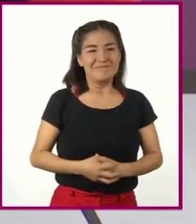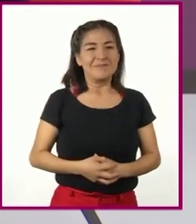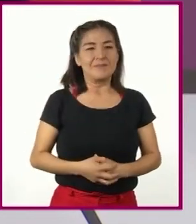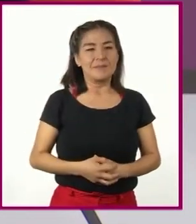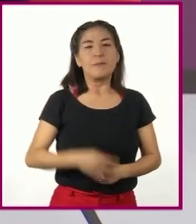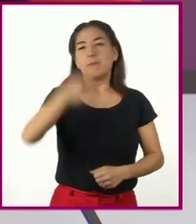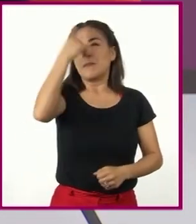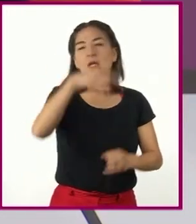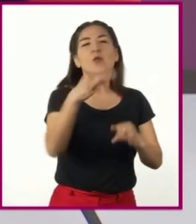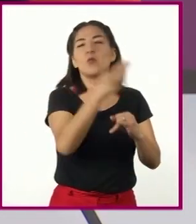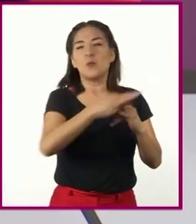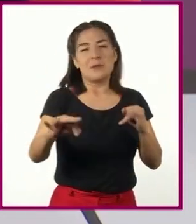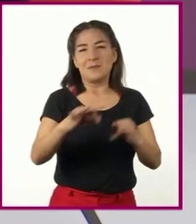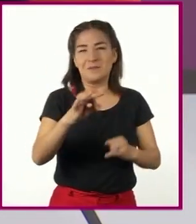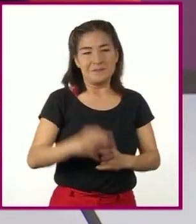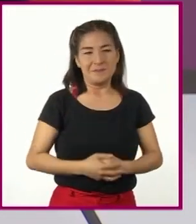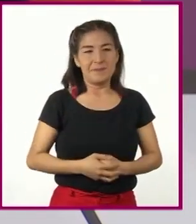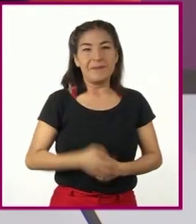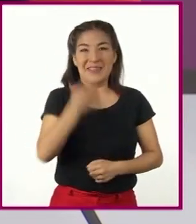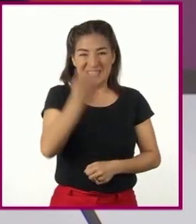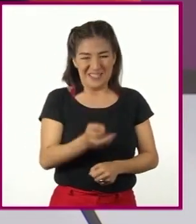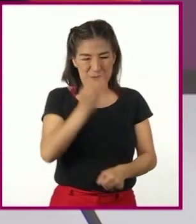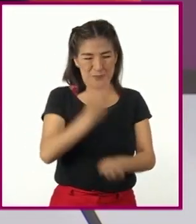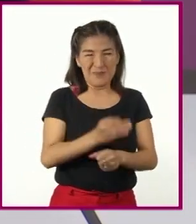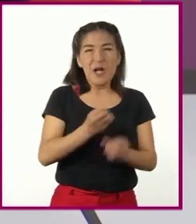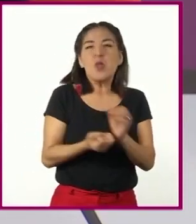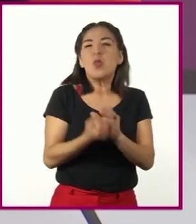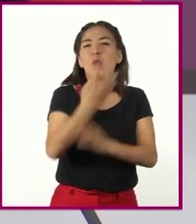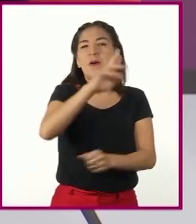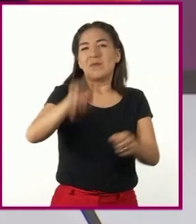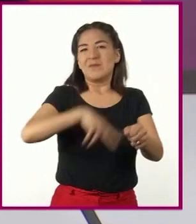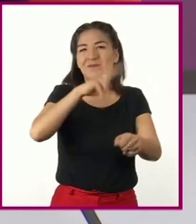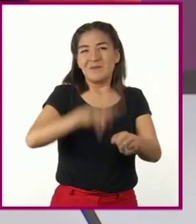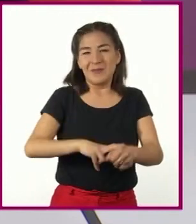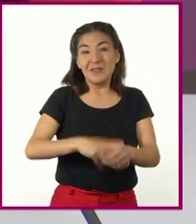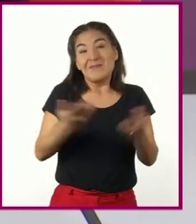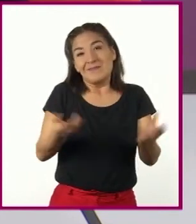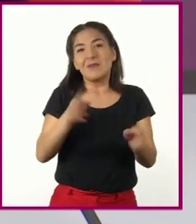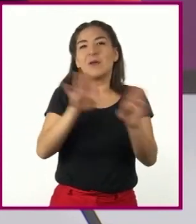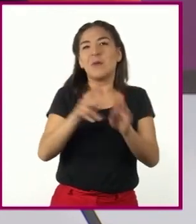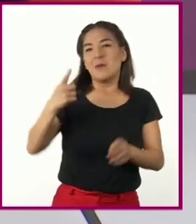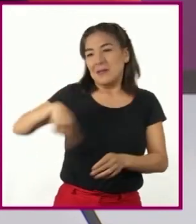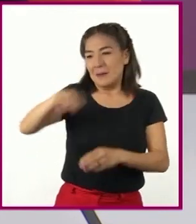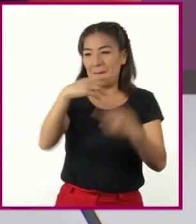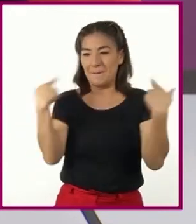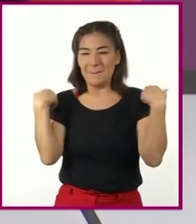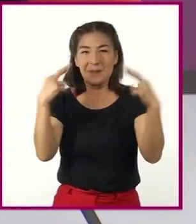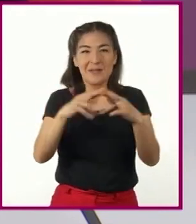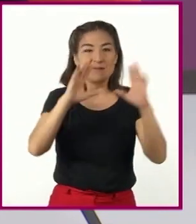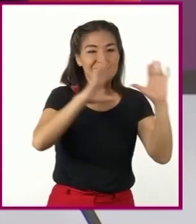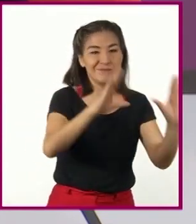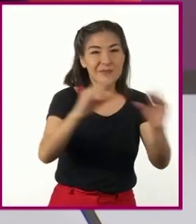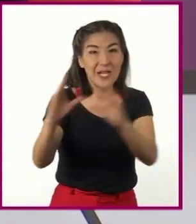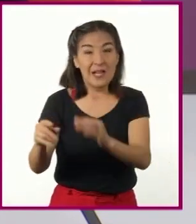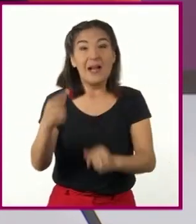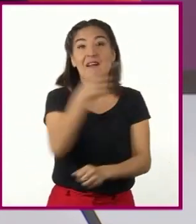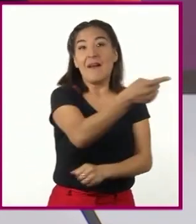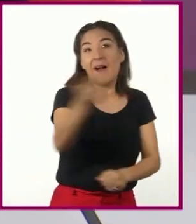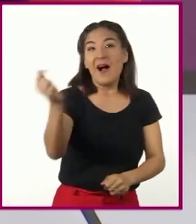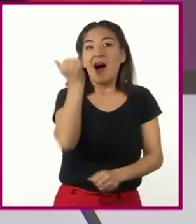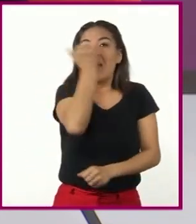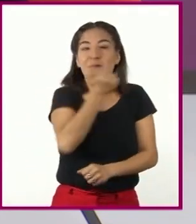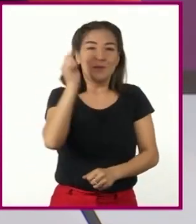Para concluir, esta nueva normalidad nos ha obligado a los docentes a enseñar y a nuestras alumnas y alumnos a aprender de una